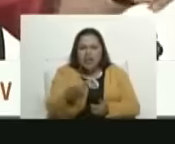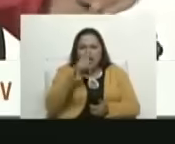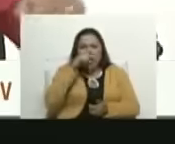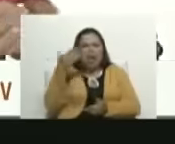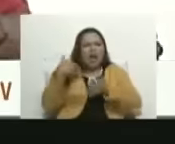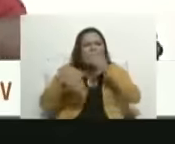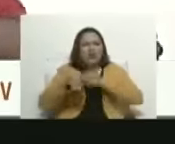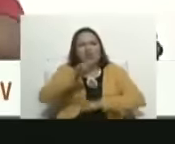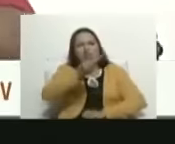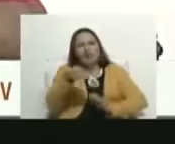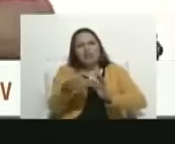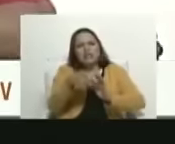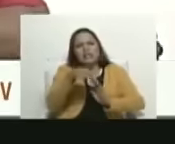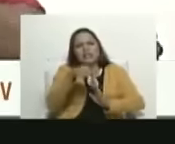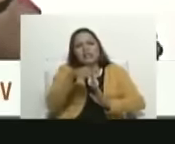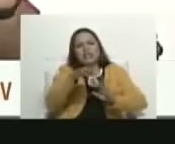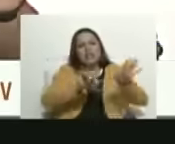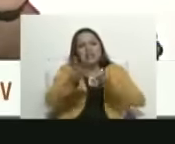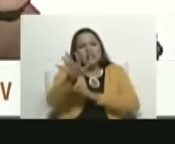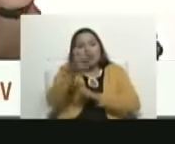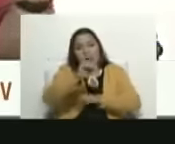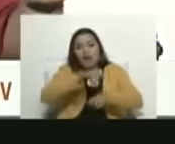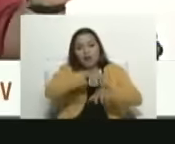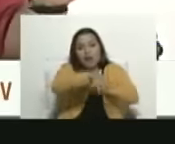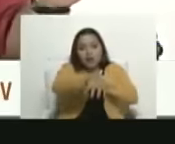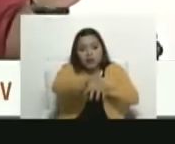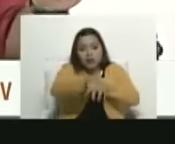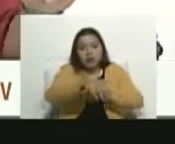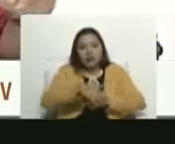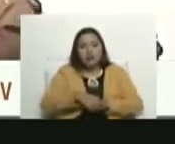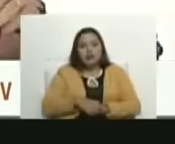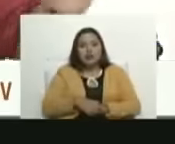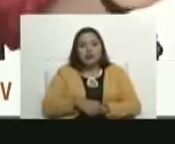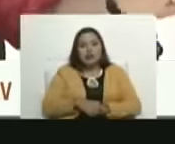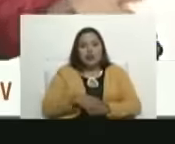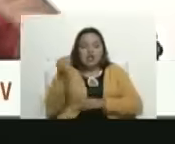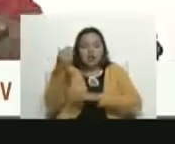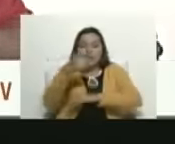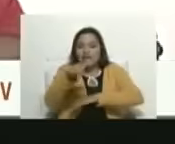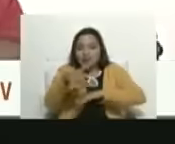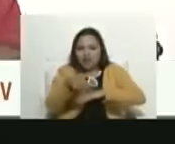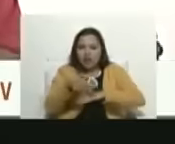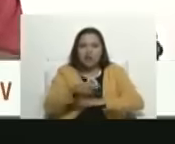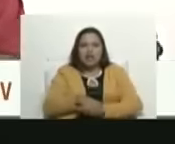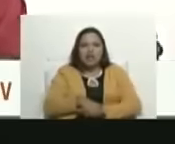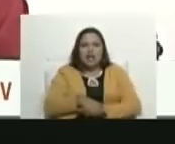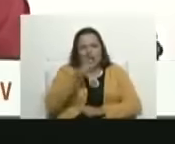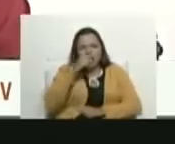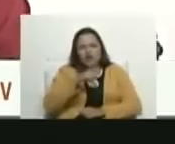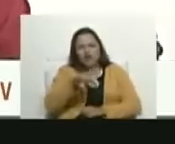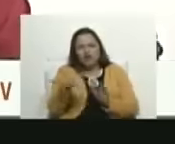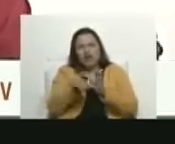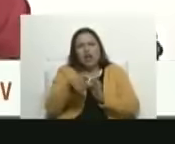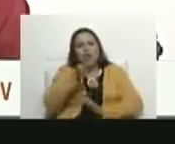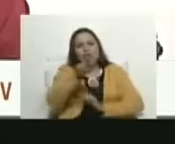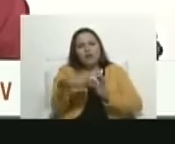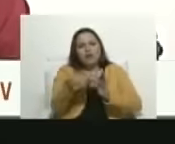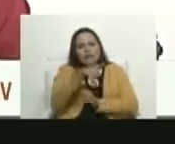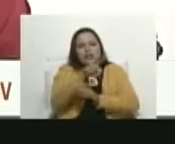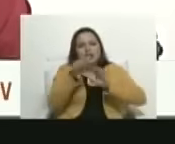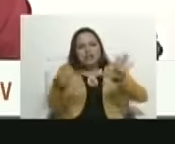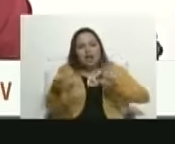en mayoría, cuando de la Asamblea, 16 pues, cuando ellos eran